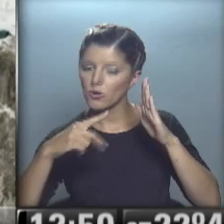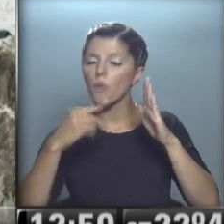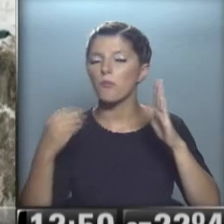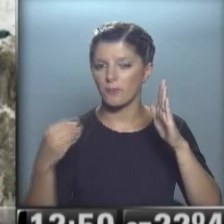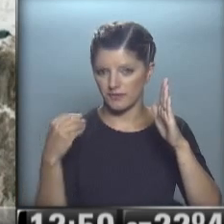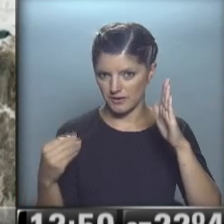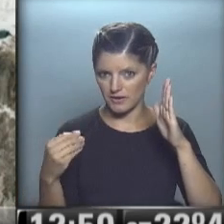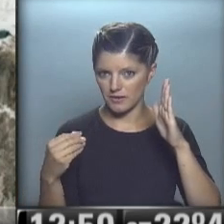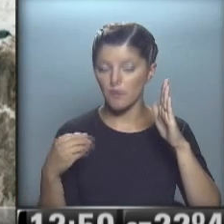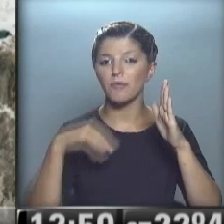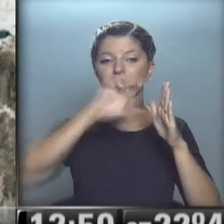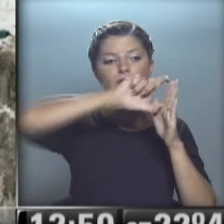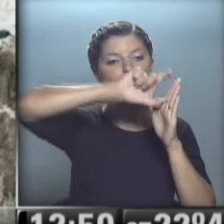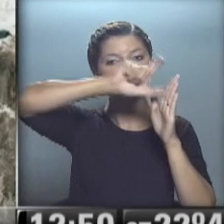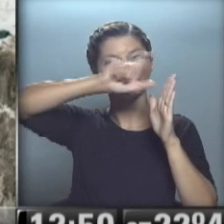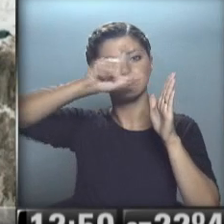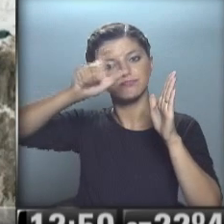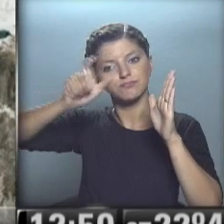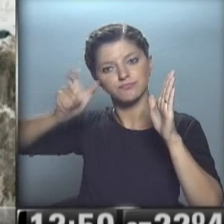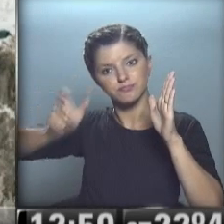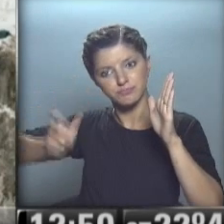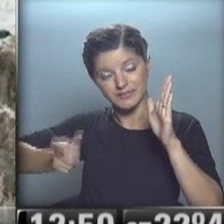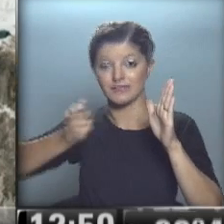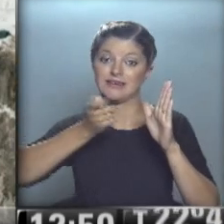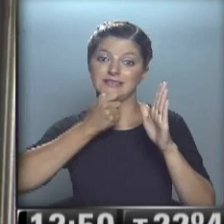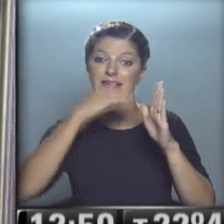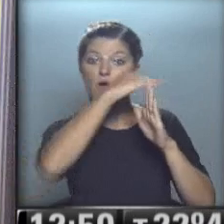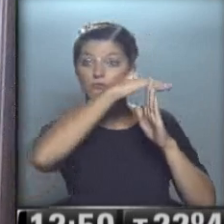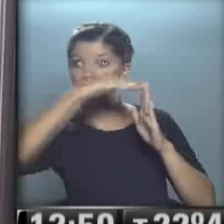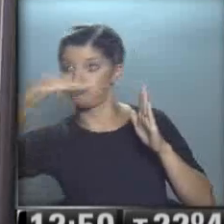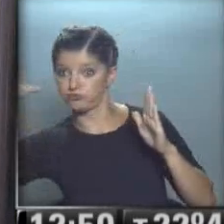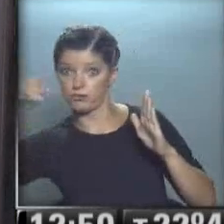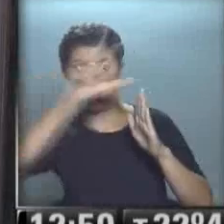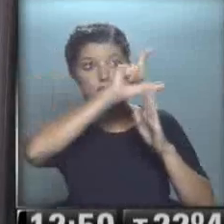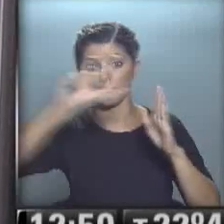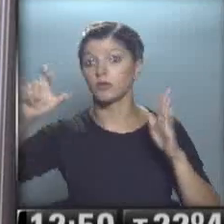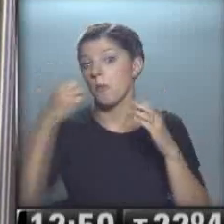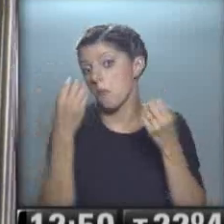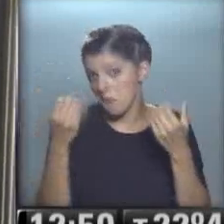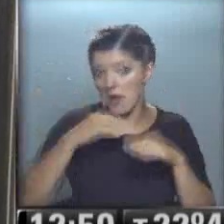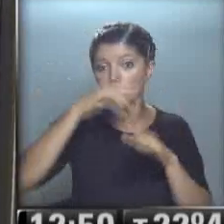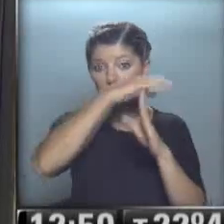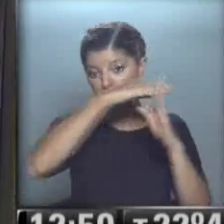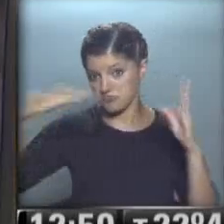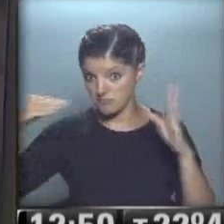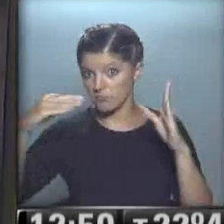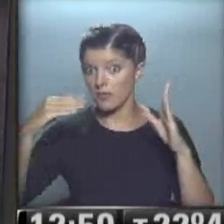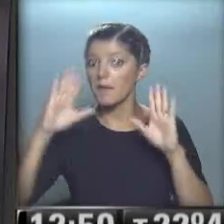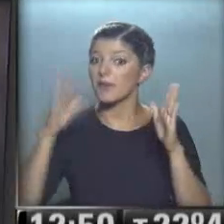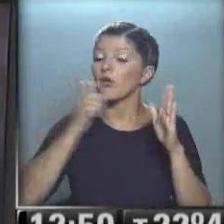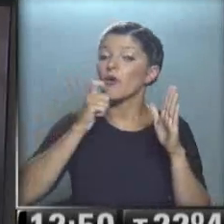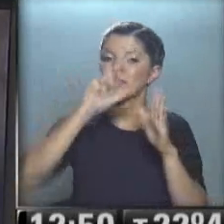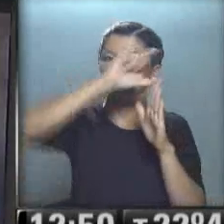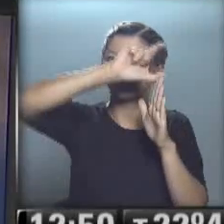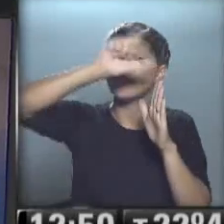costas son oblicuas este técnicamente se dice así si la costa fuera derechita estaría bien que fuera perpendicular pero como